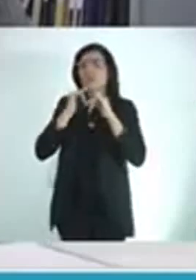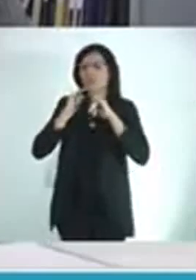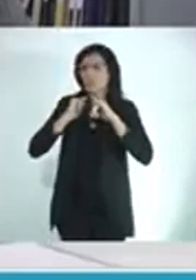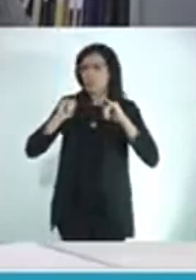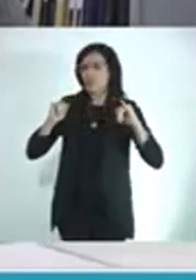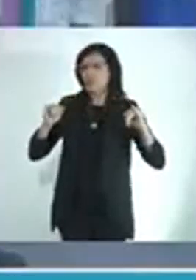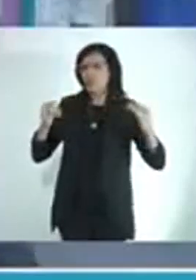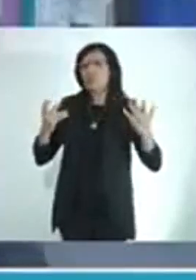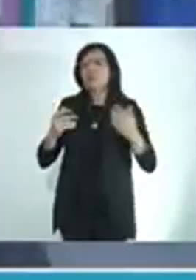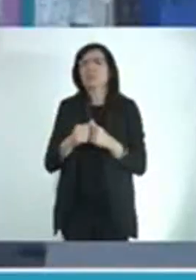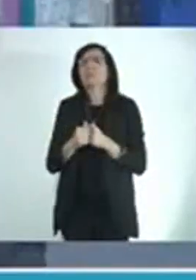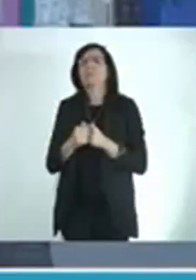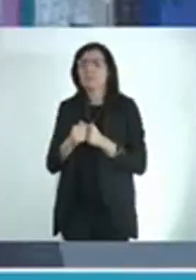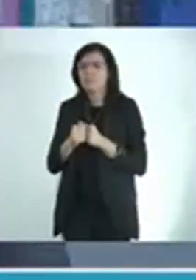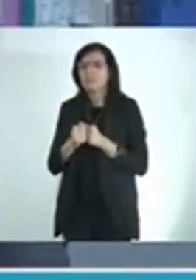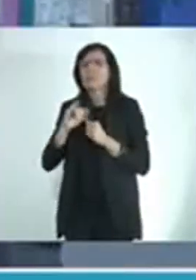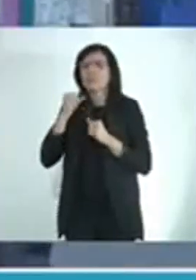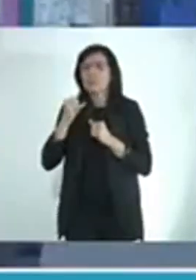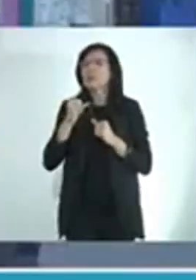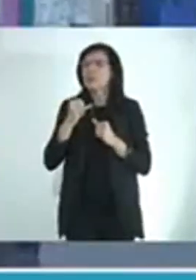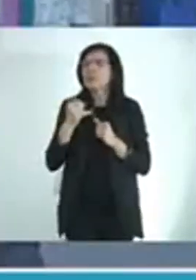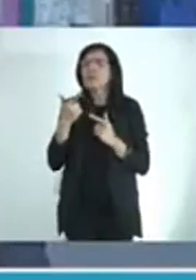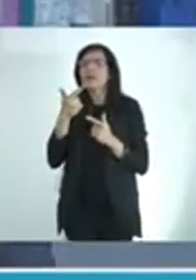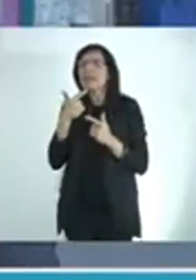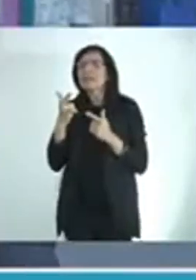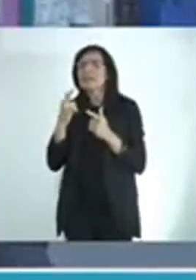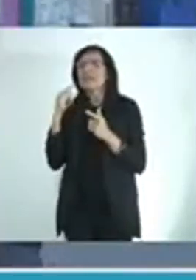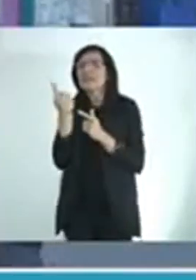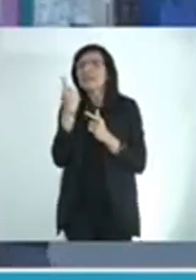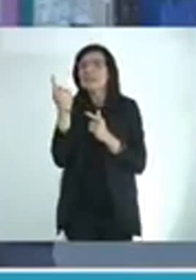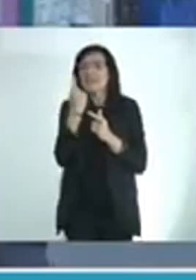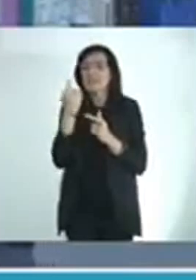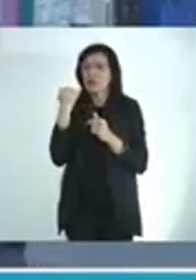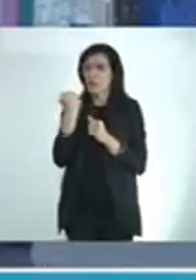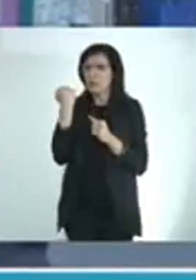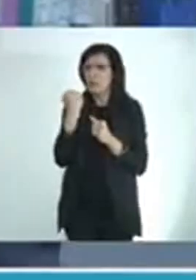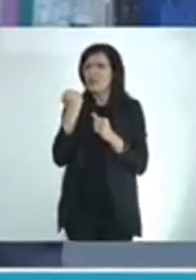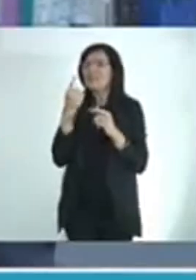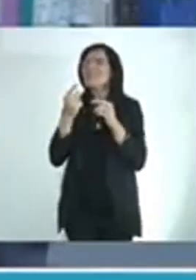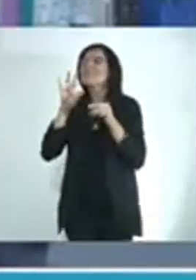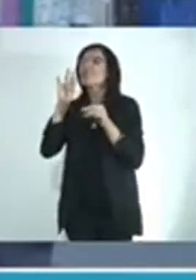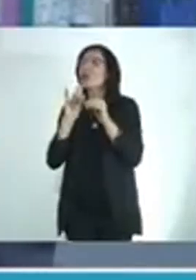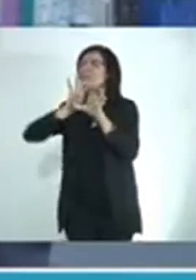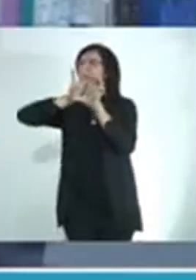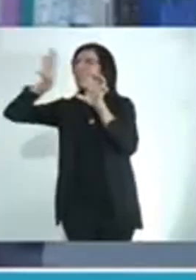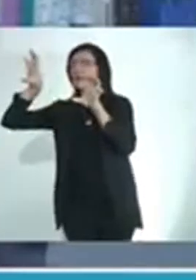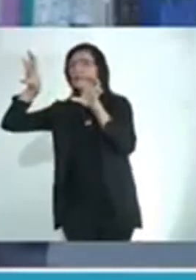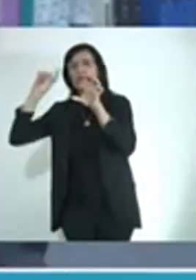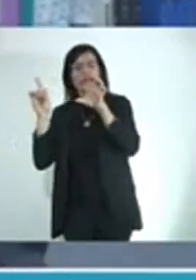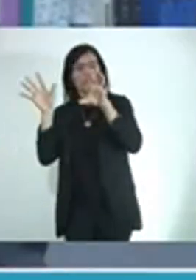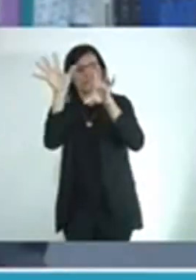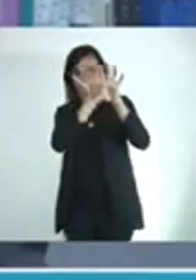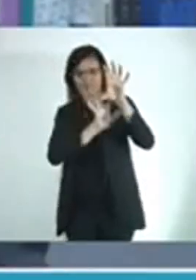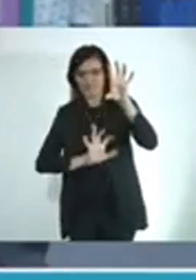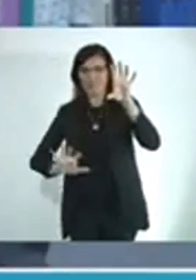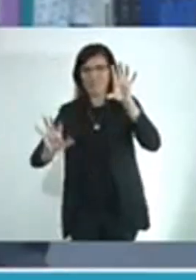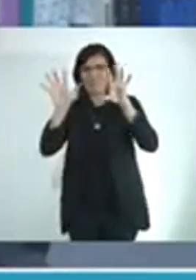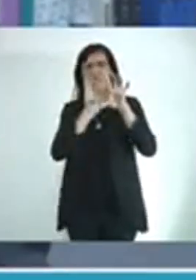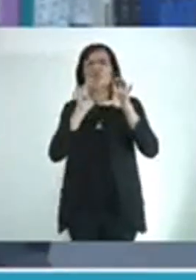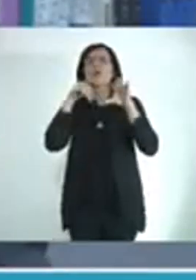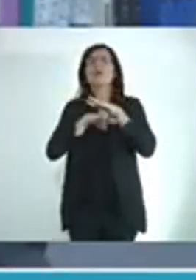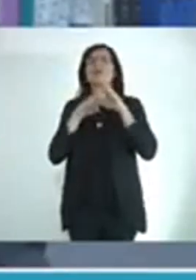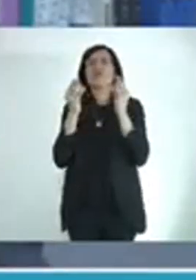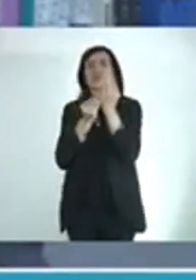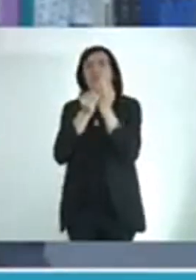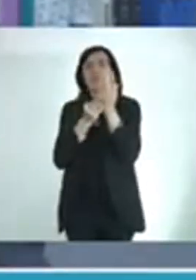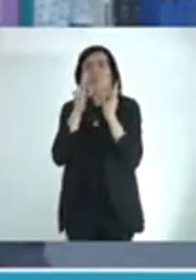dependen de vos. Y bueno, sí, la Dirección de Asistencia Técnica Pedagógica es una dirección transversal. Trabajamos con todas las direcciones,